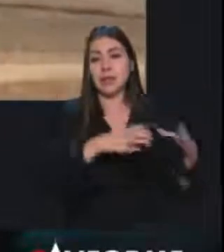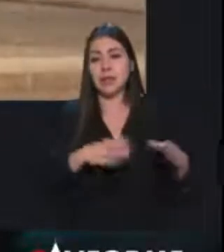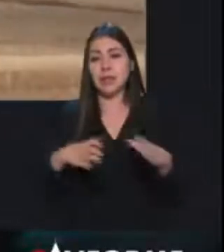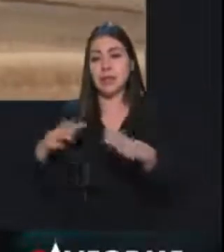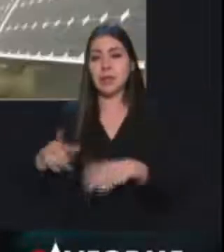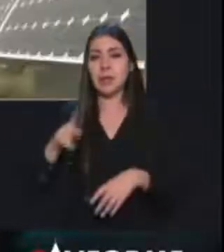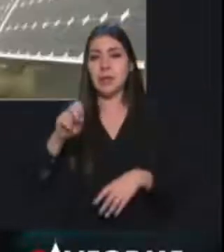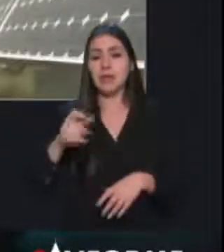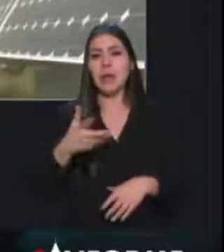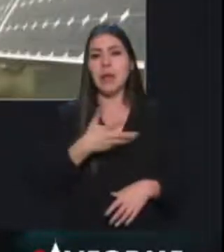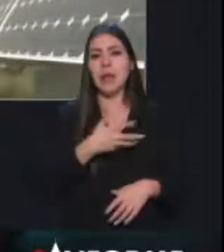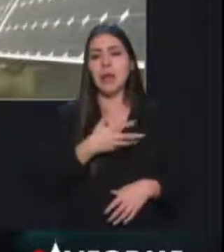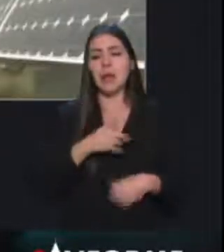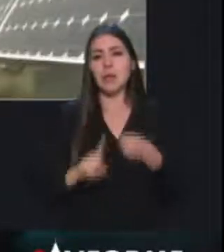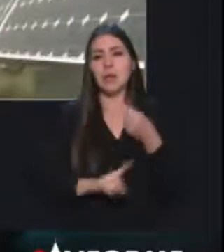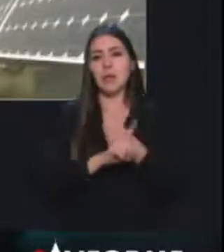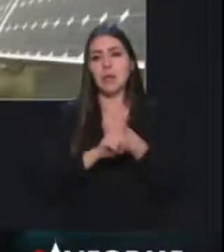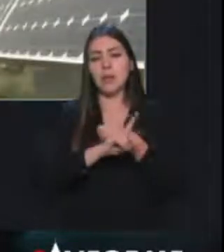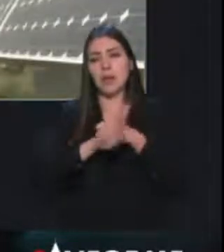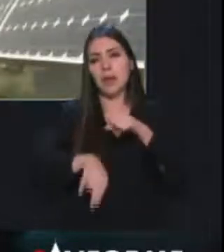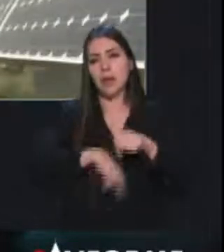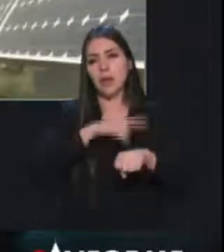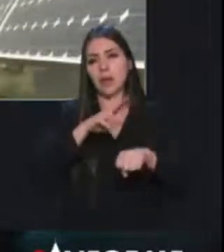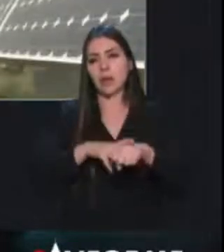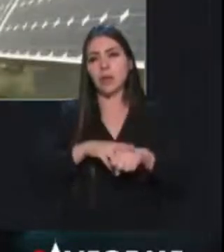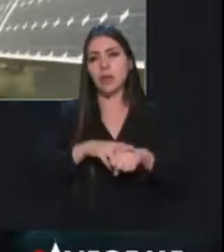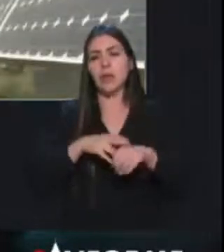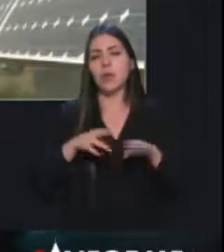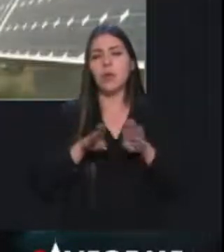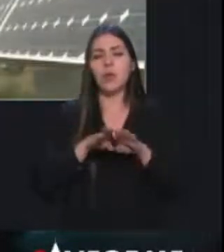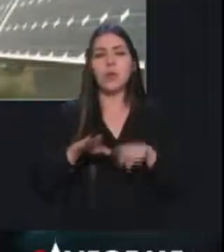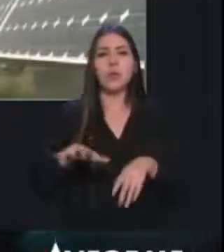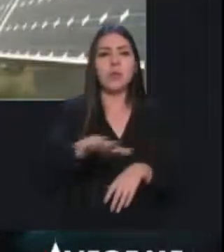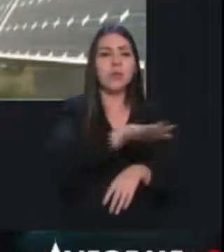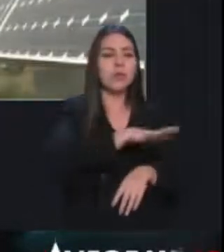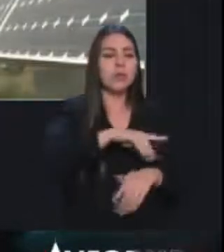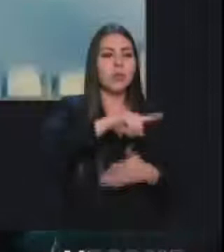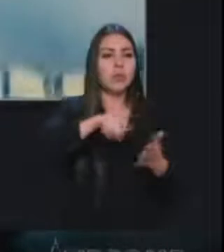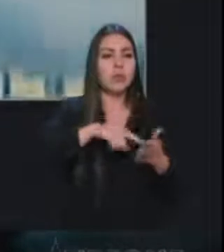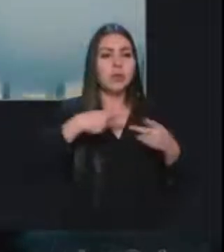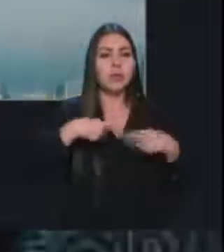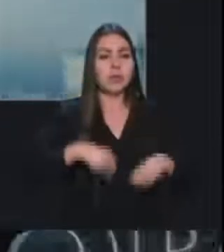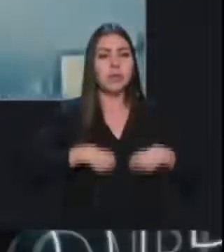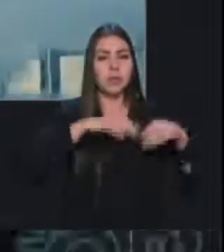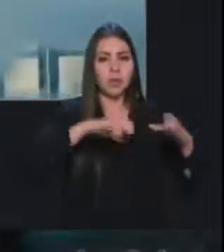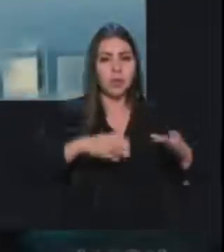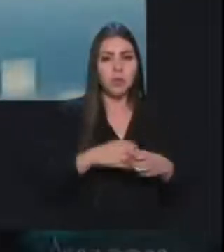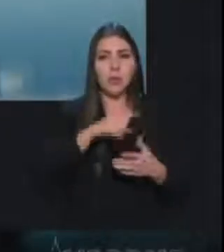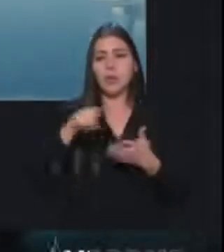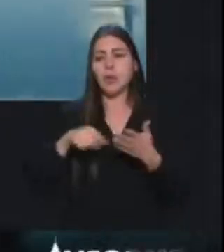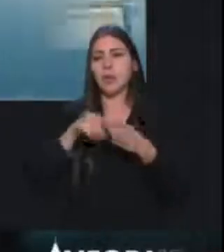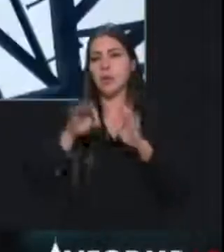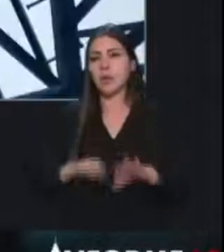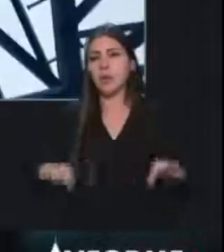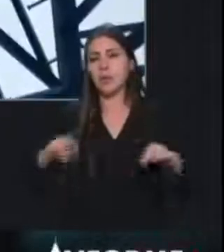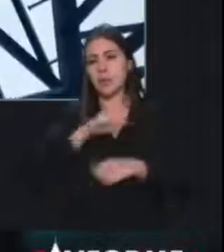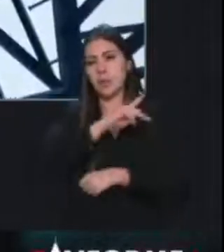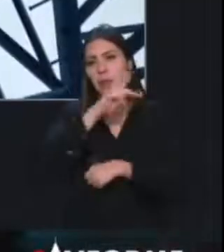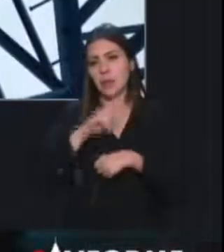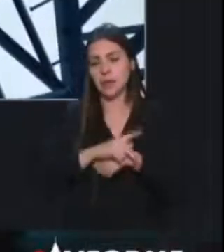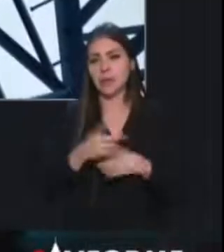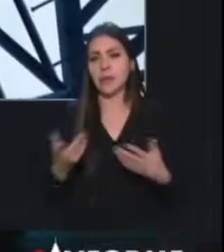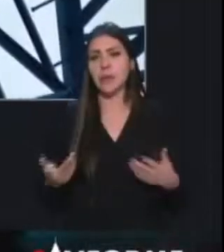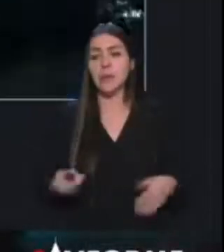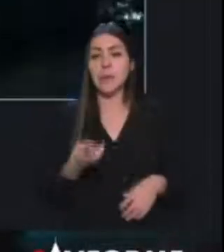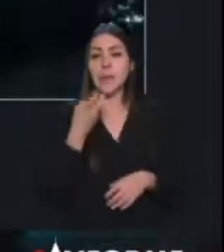impacto ambiental sobre el paisaje, sobre comunidades, sobre áreas importantes del país. Es una de las